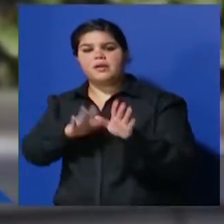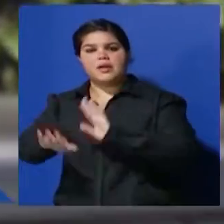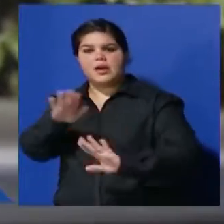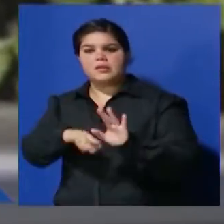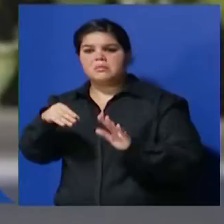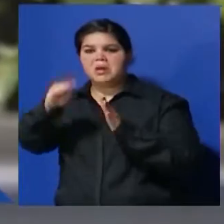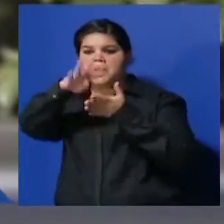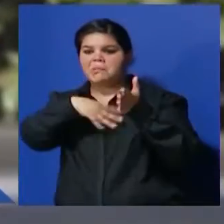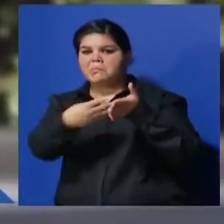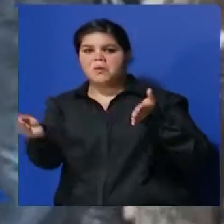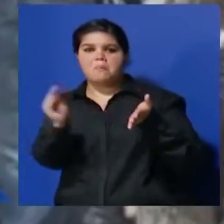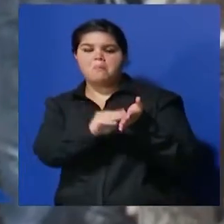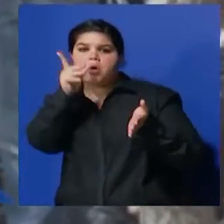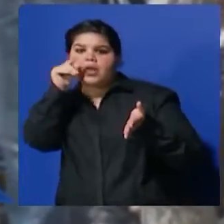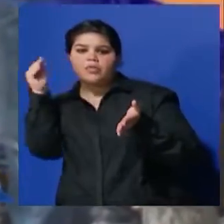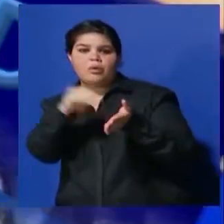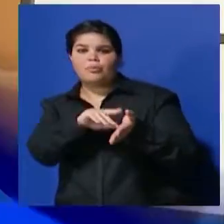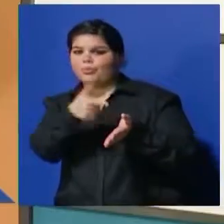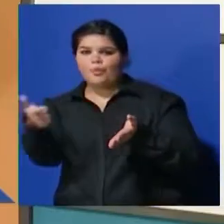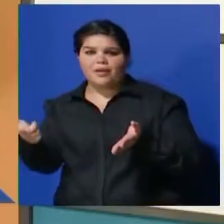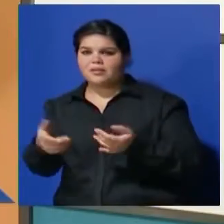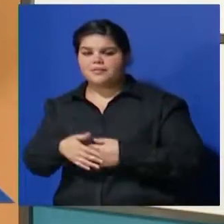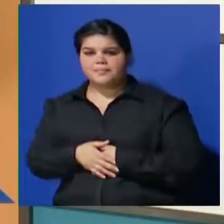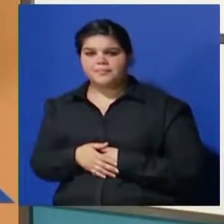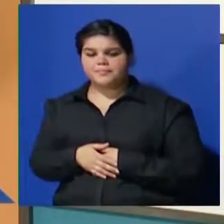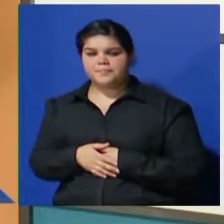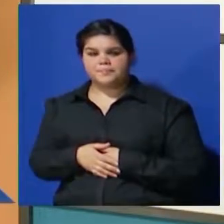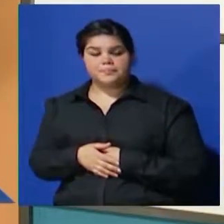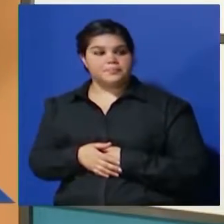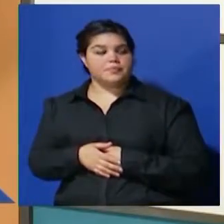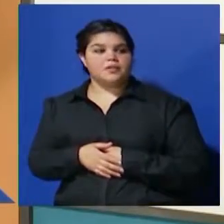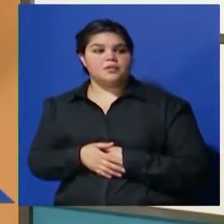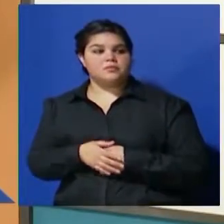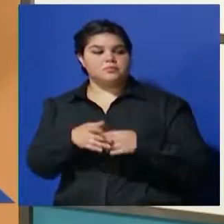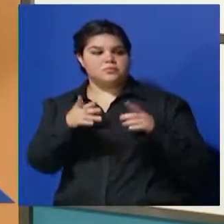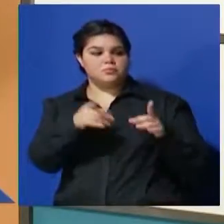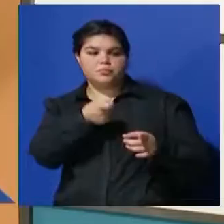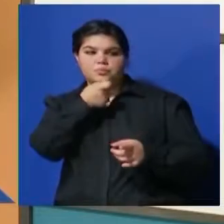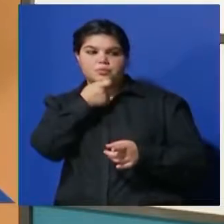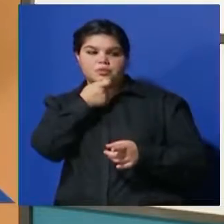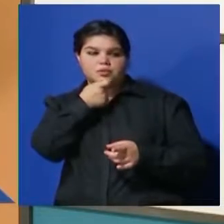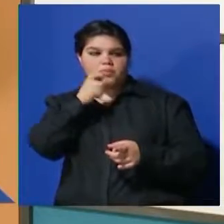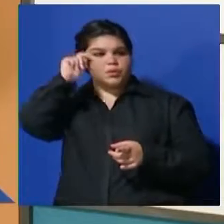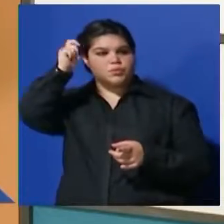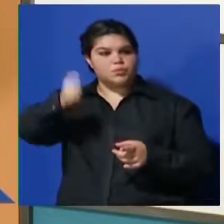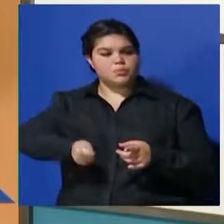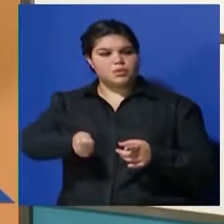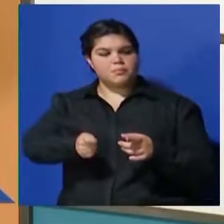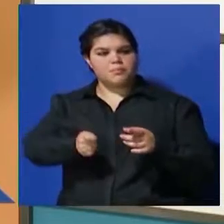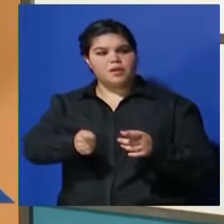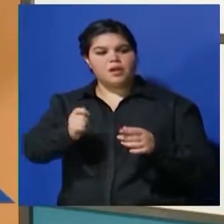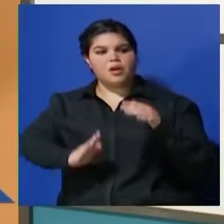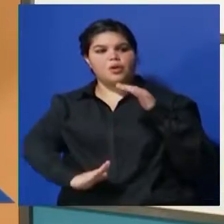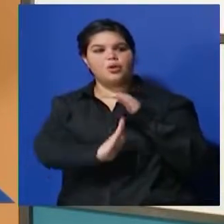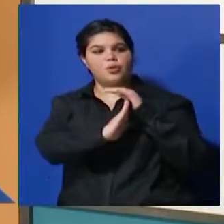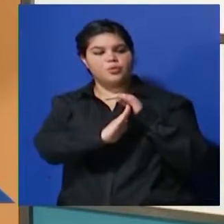de la agenda política. En el caso, por ejemplo, de un integrante de la Suprema Corte de Justicia o un juez o una persona